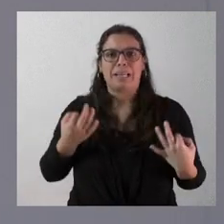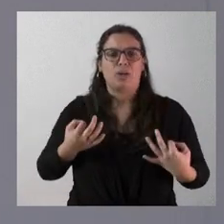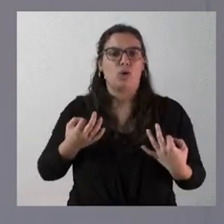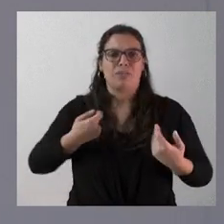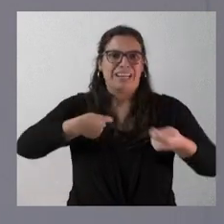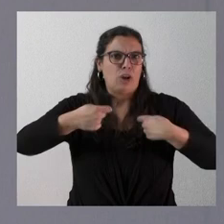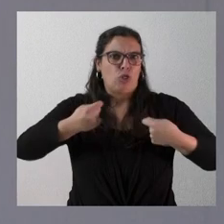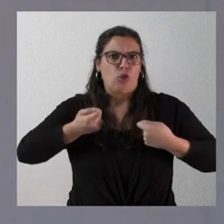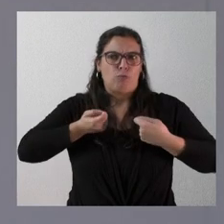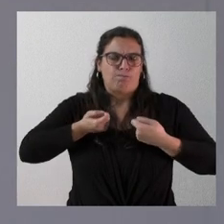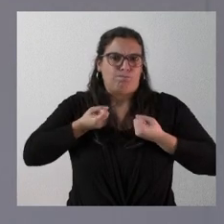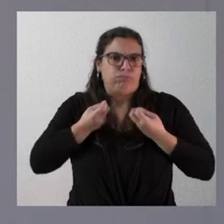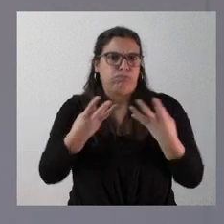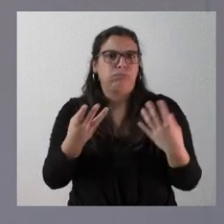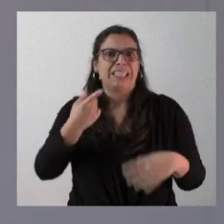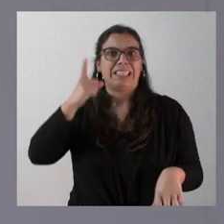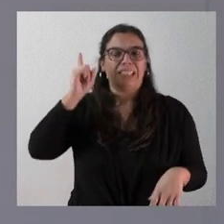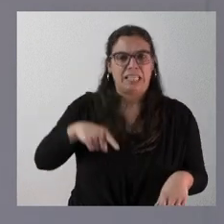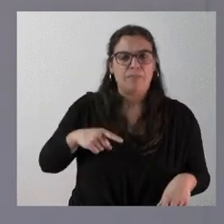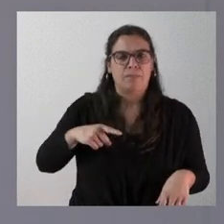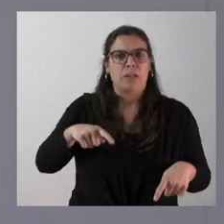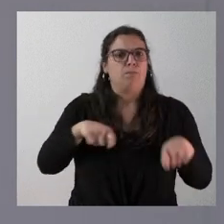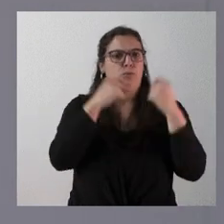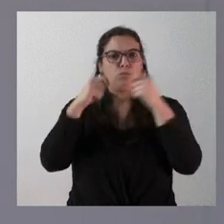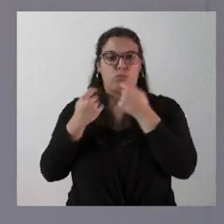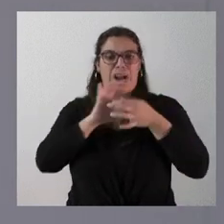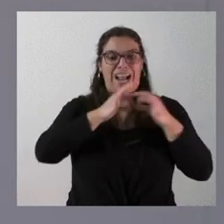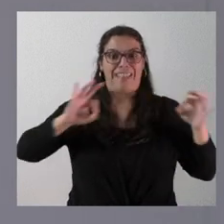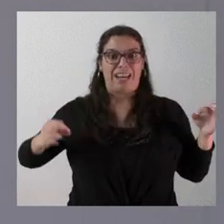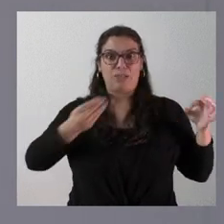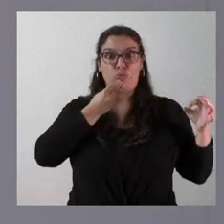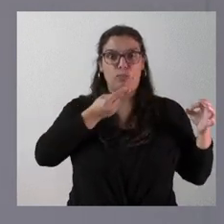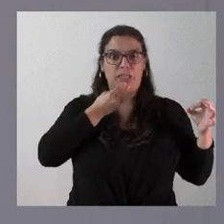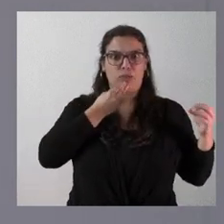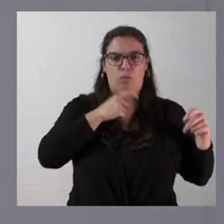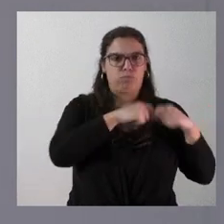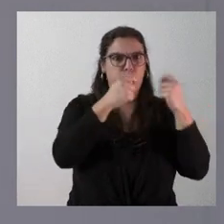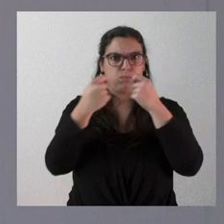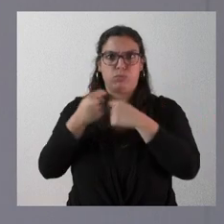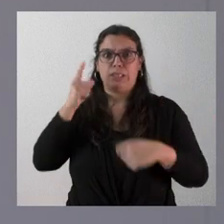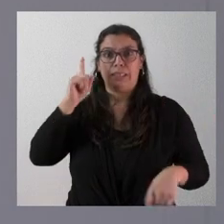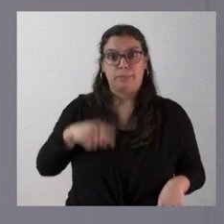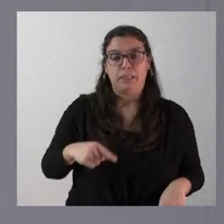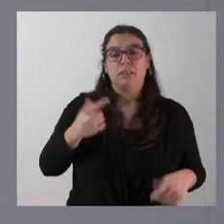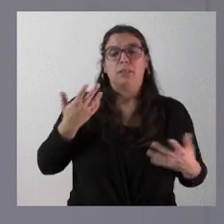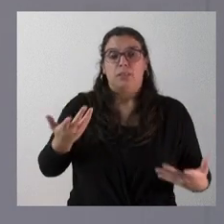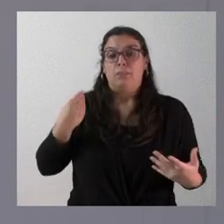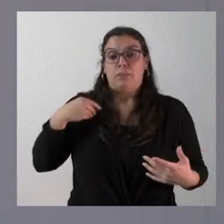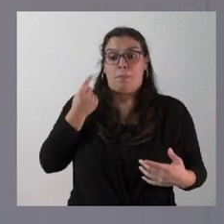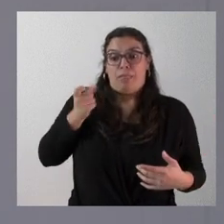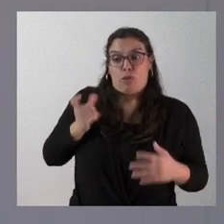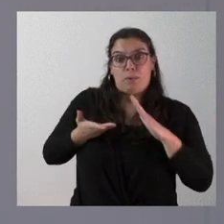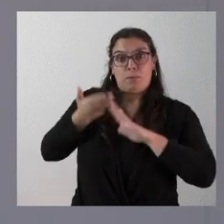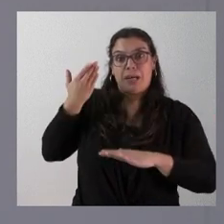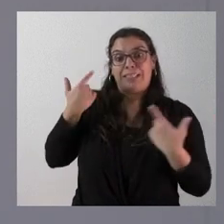negocios ha incluido también perturbaciones muy graves en la cadena de suministros Y estos efectos desde el punto de vista de inflación se ha